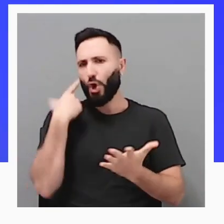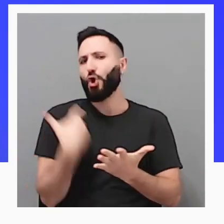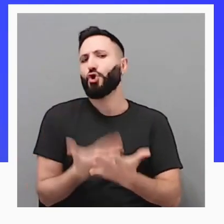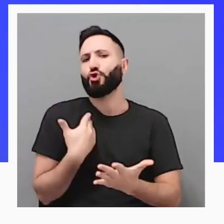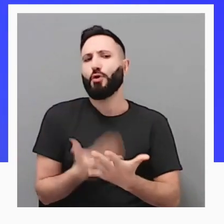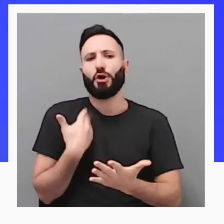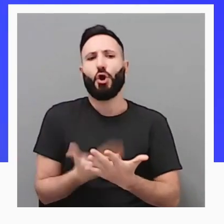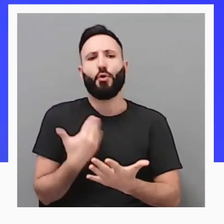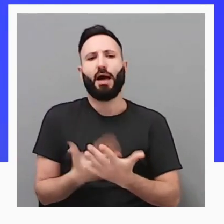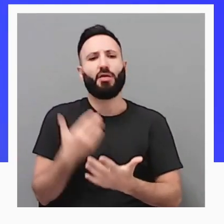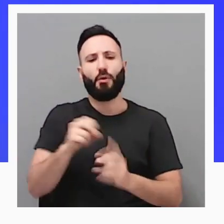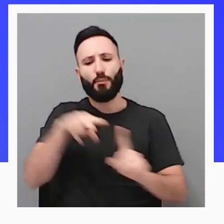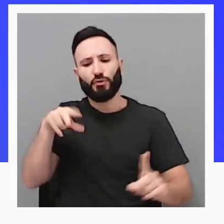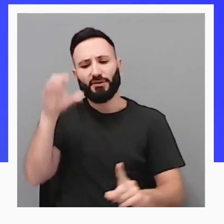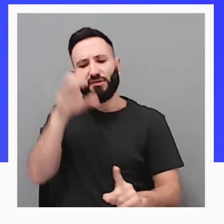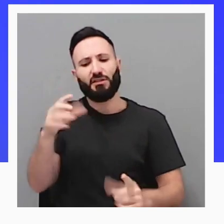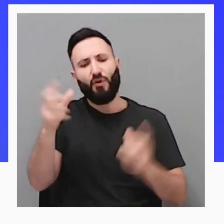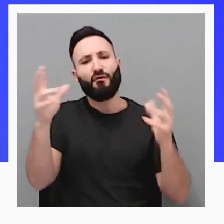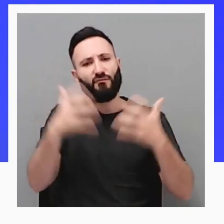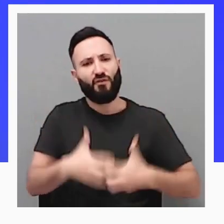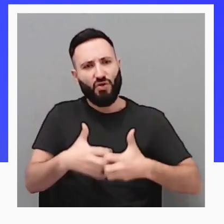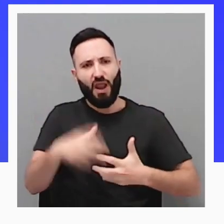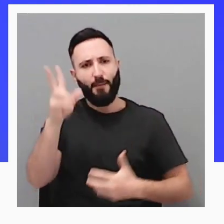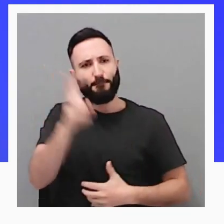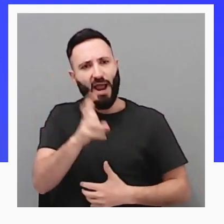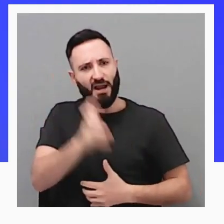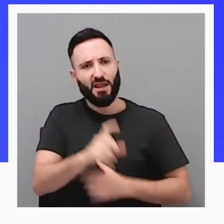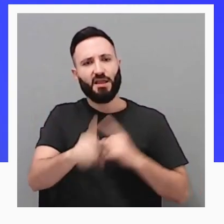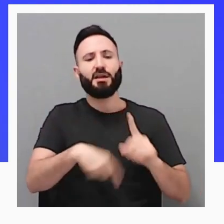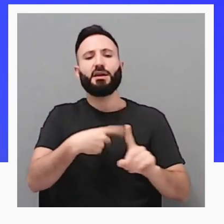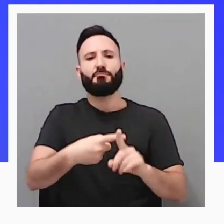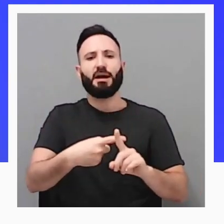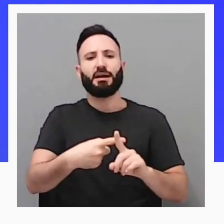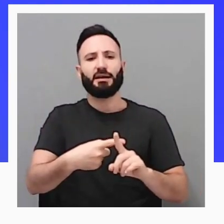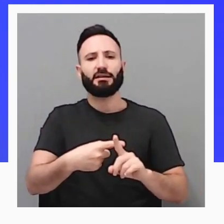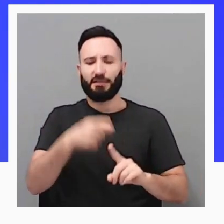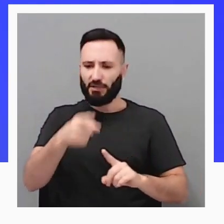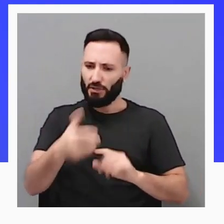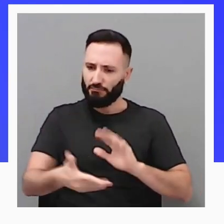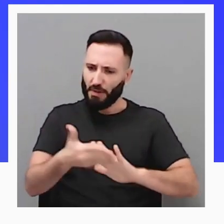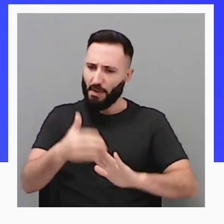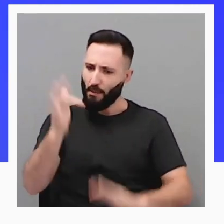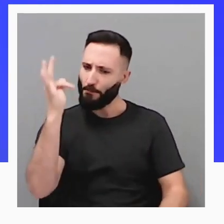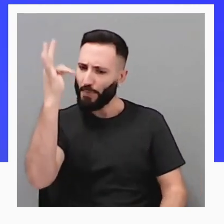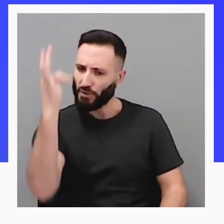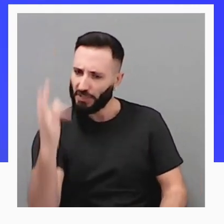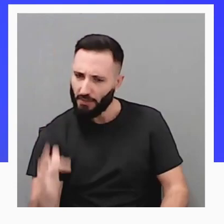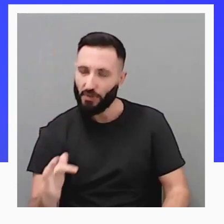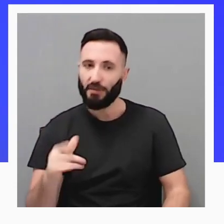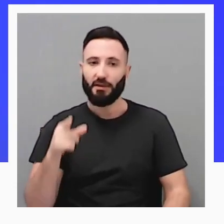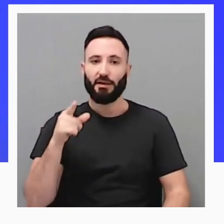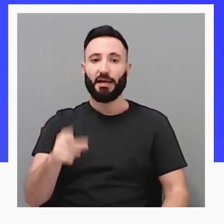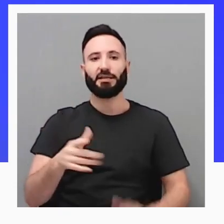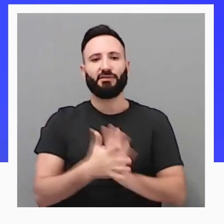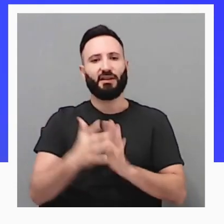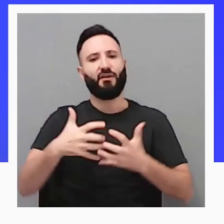vista científico que funcionan, que tienen externalidades positivas, que son la solución